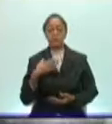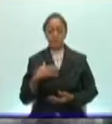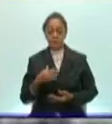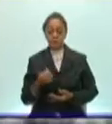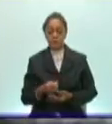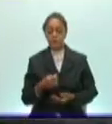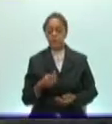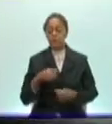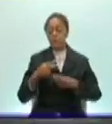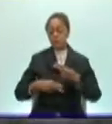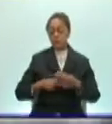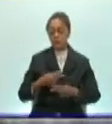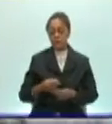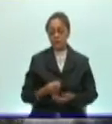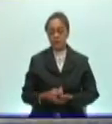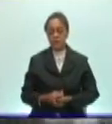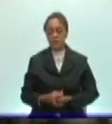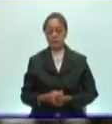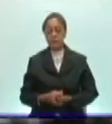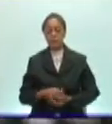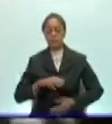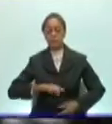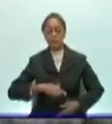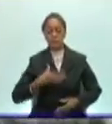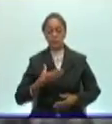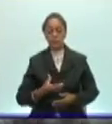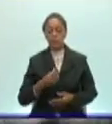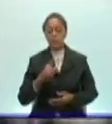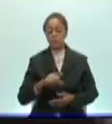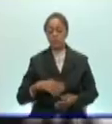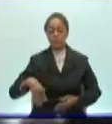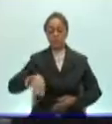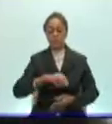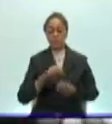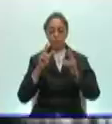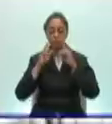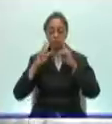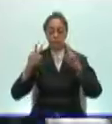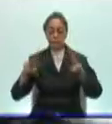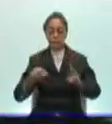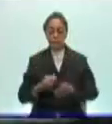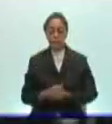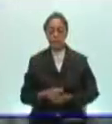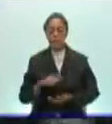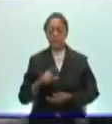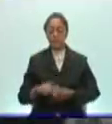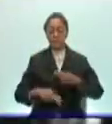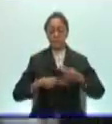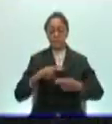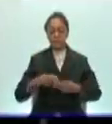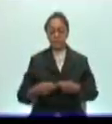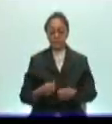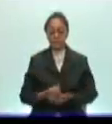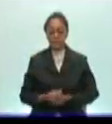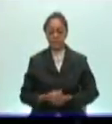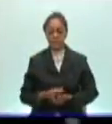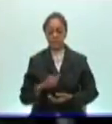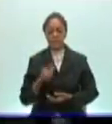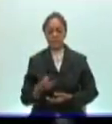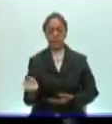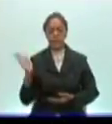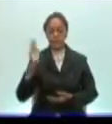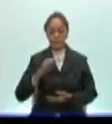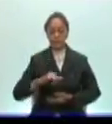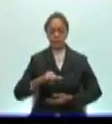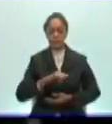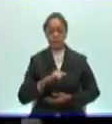satisfechos de lo que han hecho, orgullosos para toda la vida de lo que han hecho, van a traer